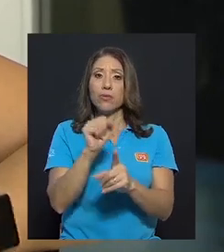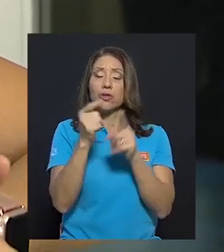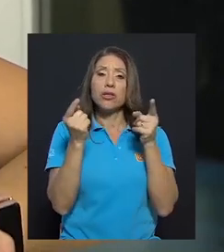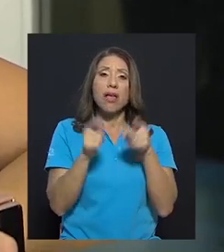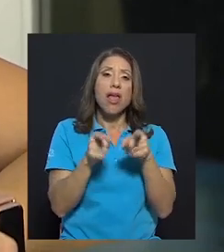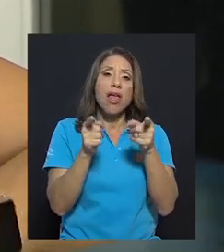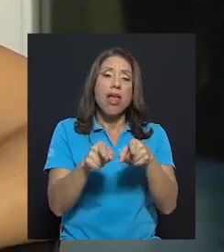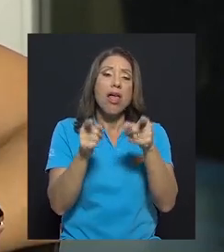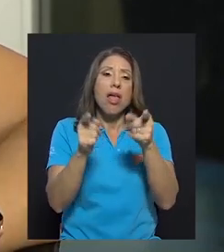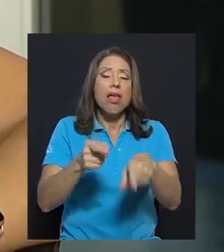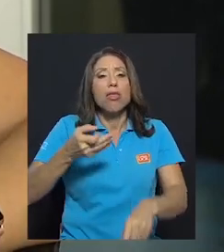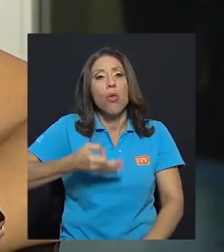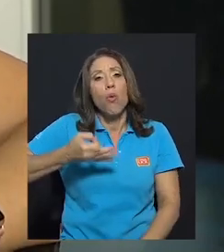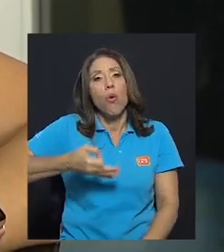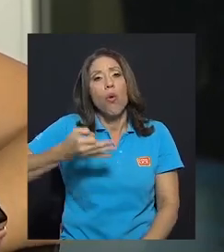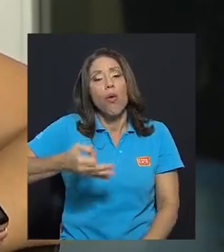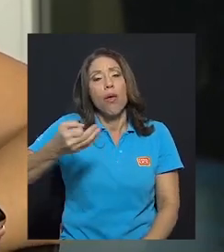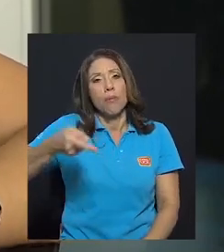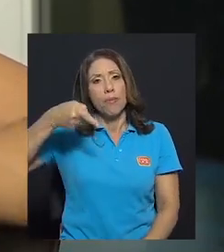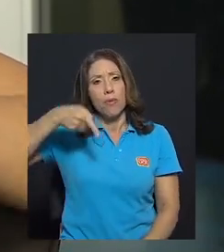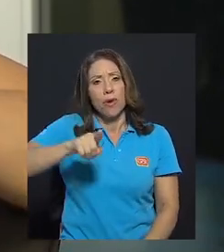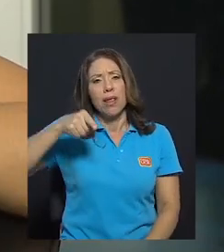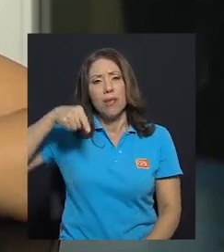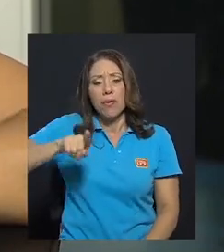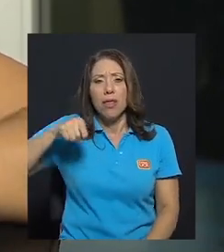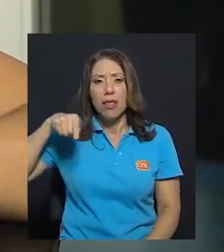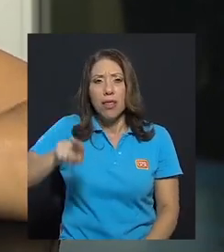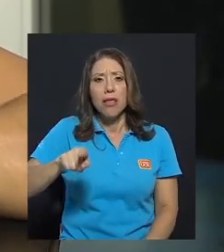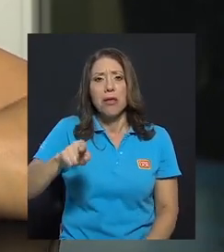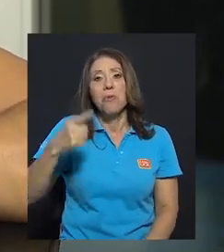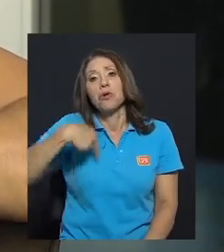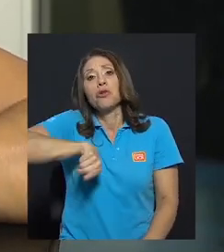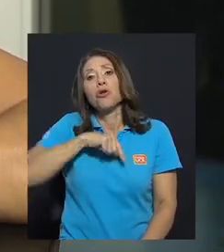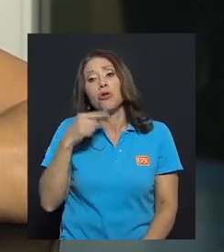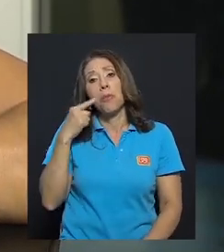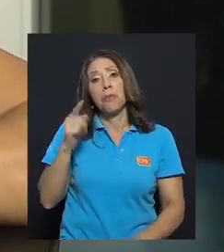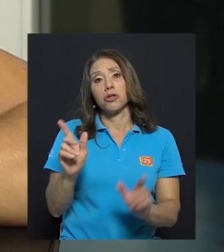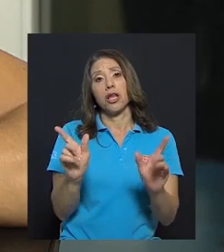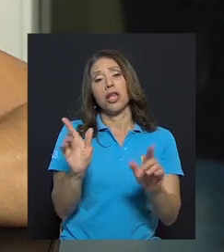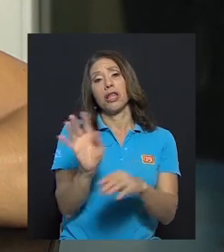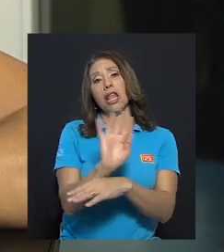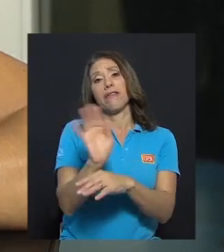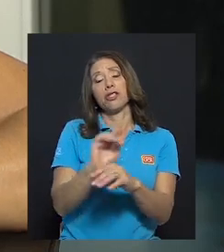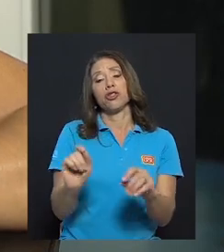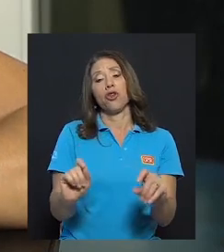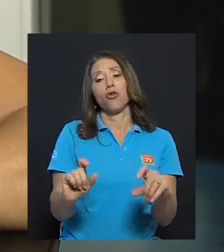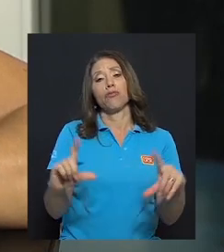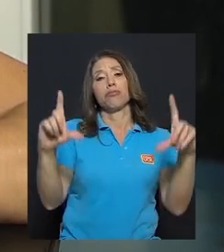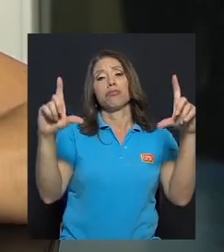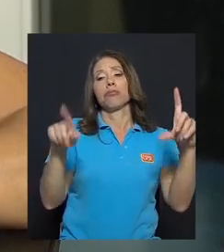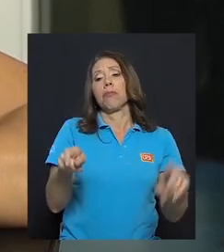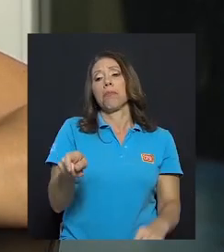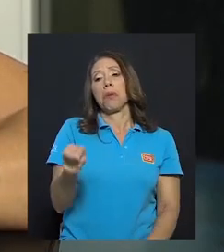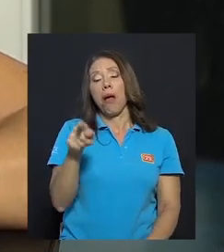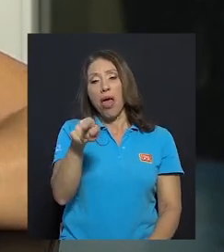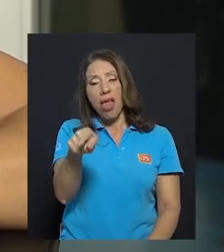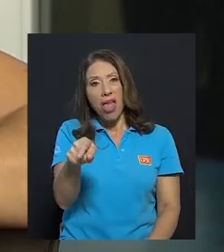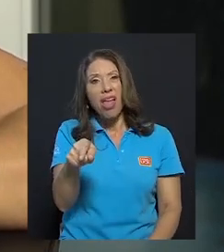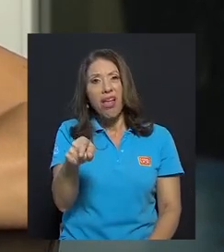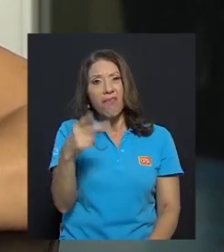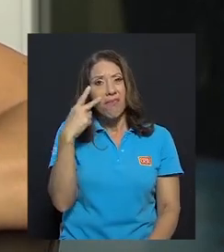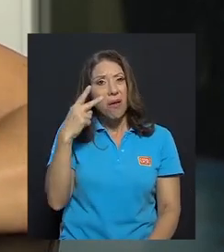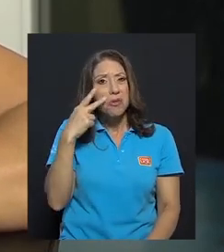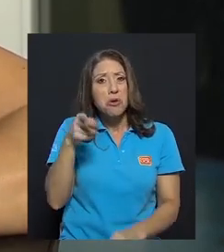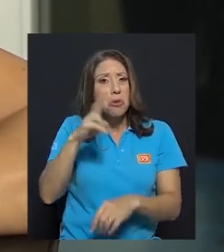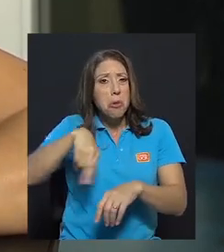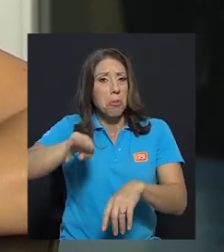de violencia todos los días. Correcto. O sea, para nosotros es como normal prender la televisión y que